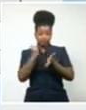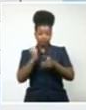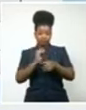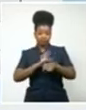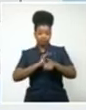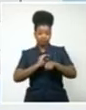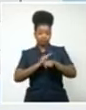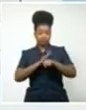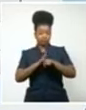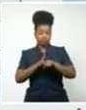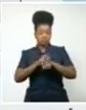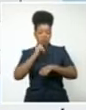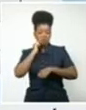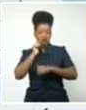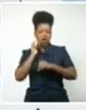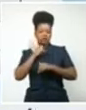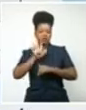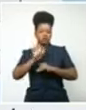son